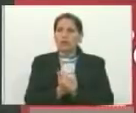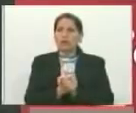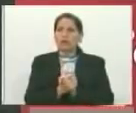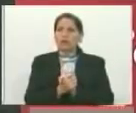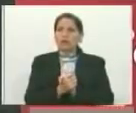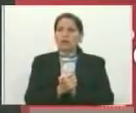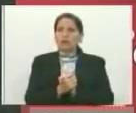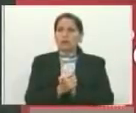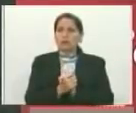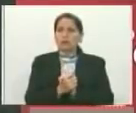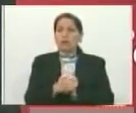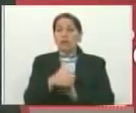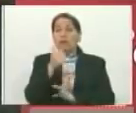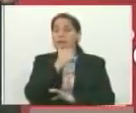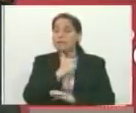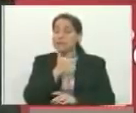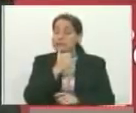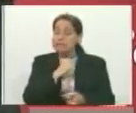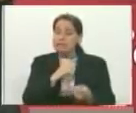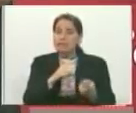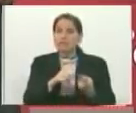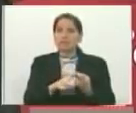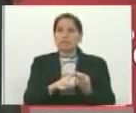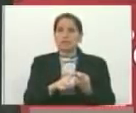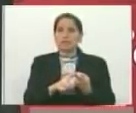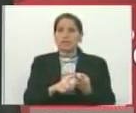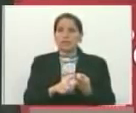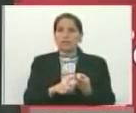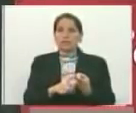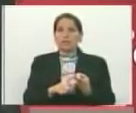la paciencia,